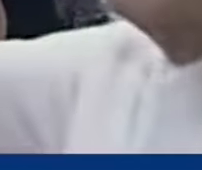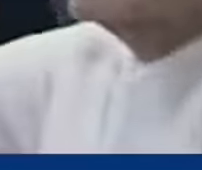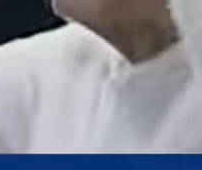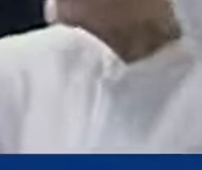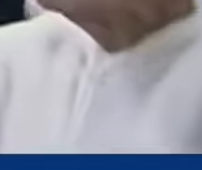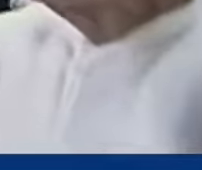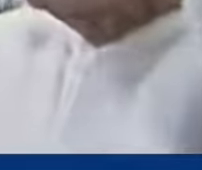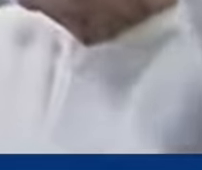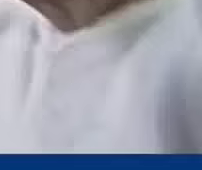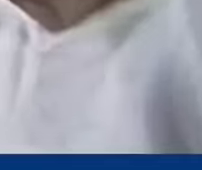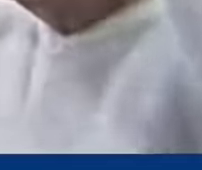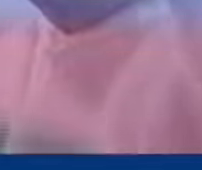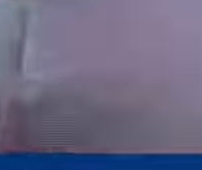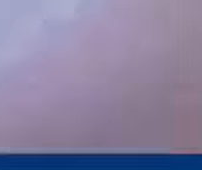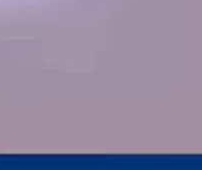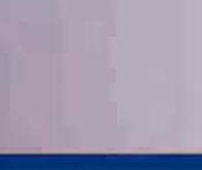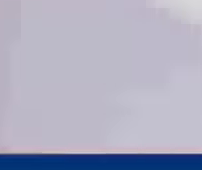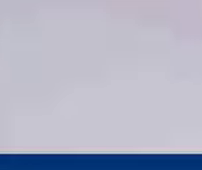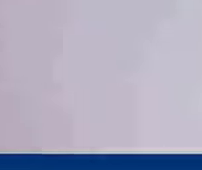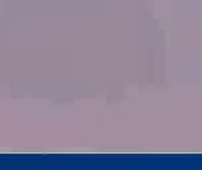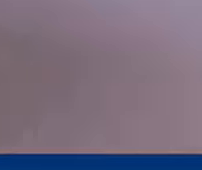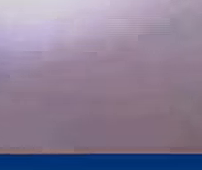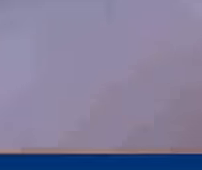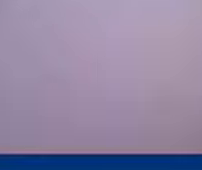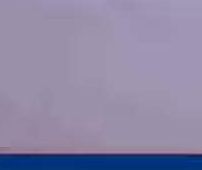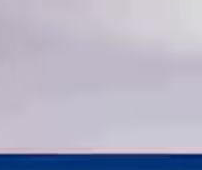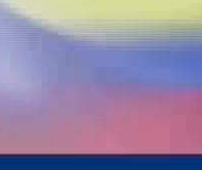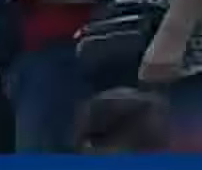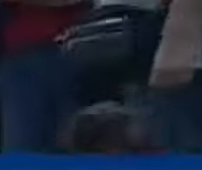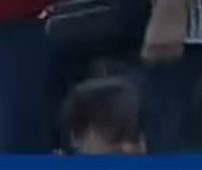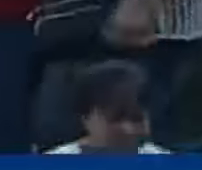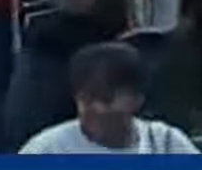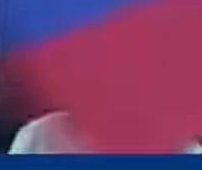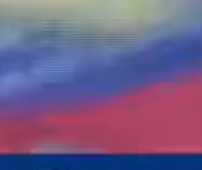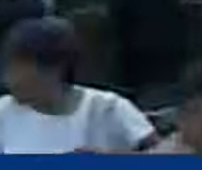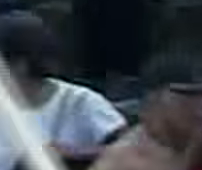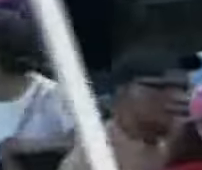Nacido.